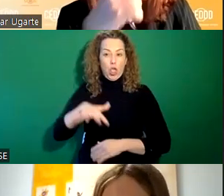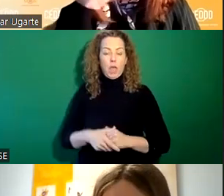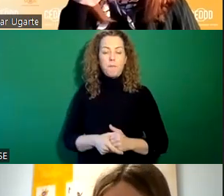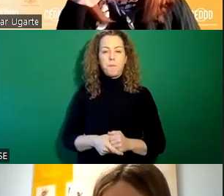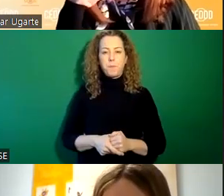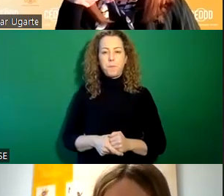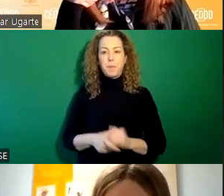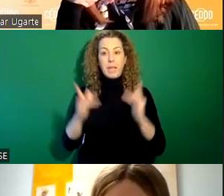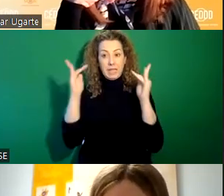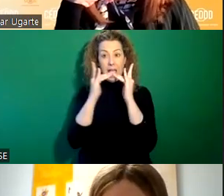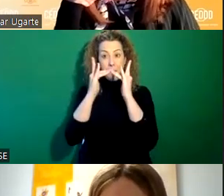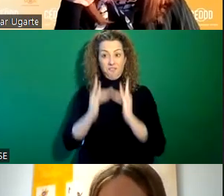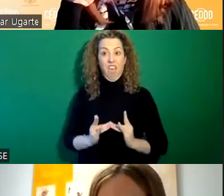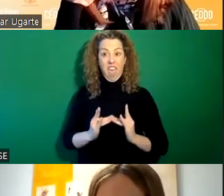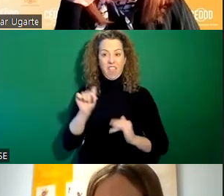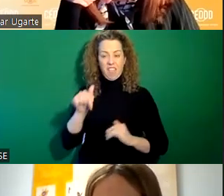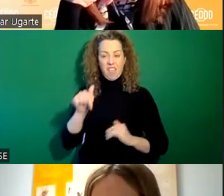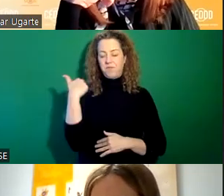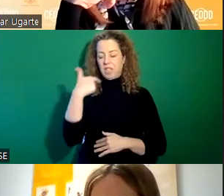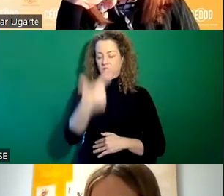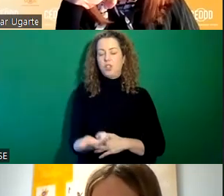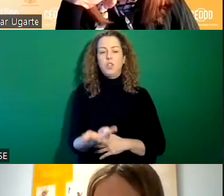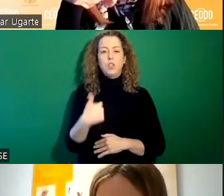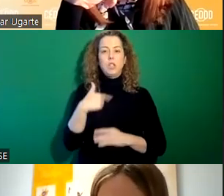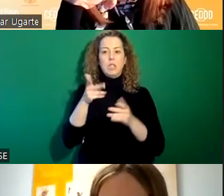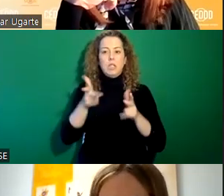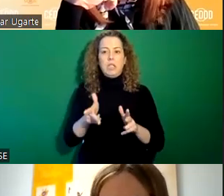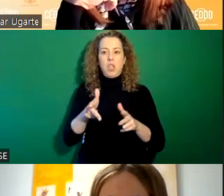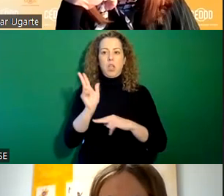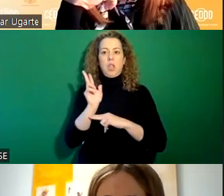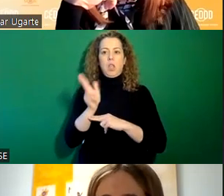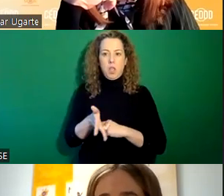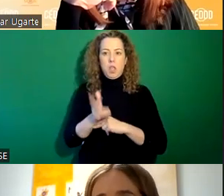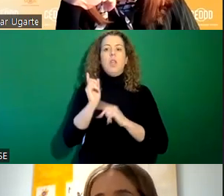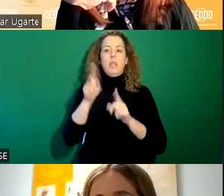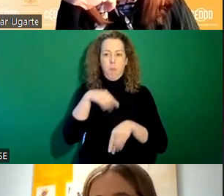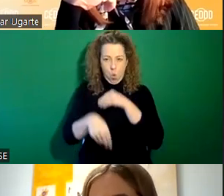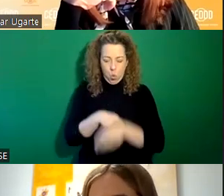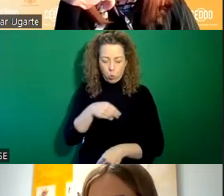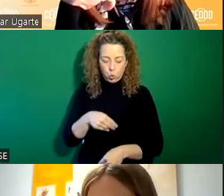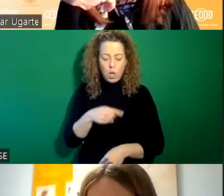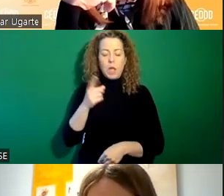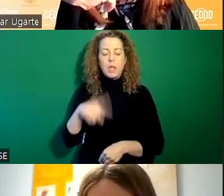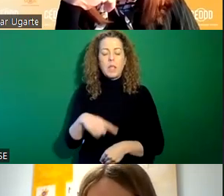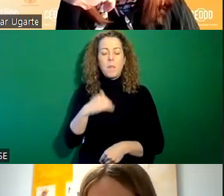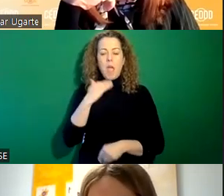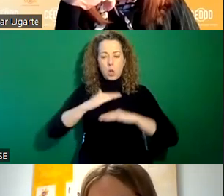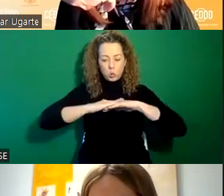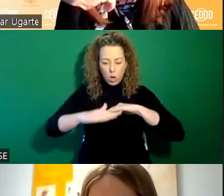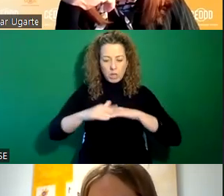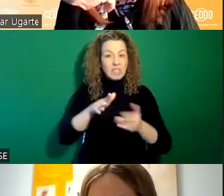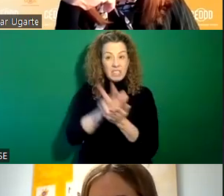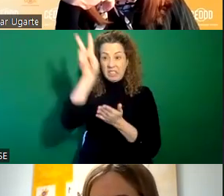Las camas ultra bajas, como os he comentado, señores reclinables, también los utilizamos. Bases antideslizantes en